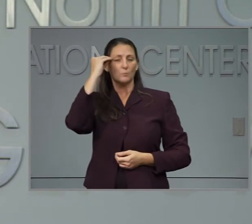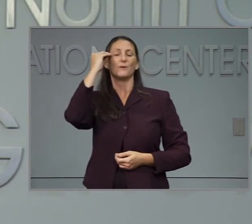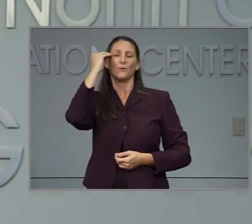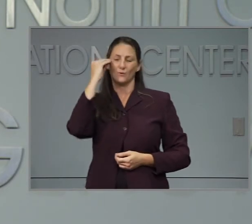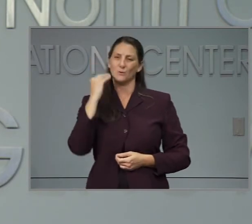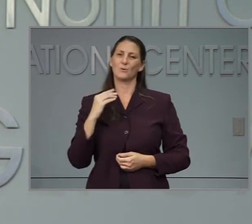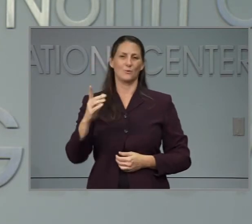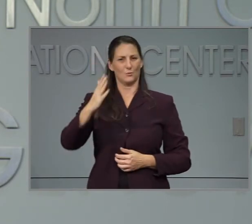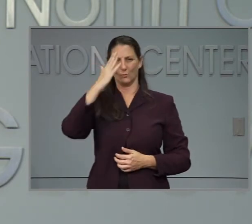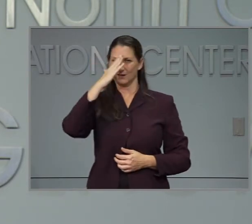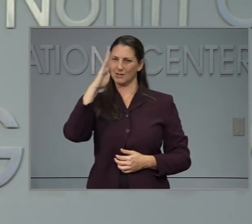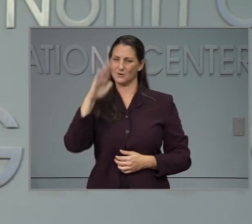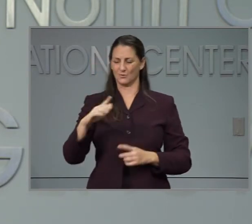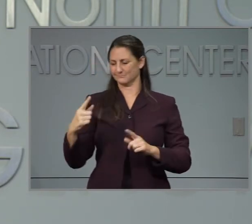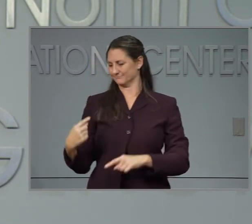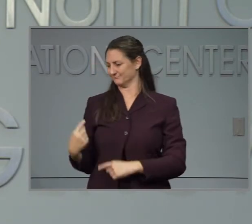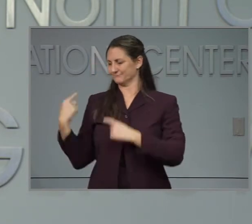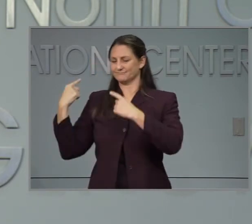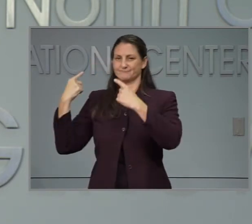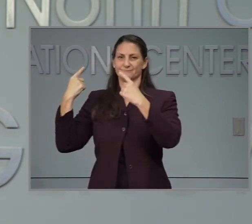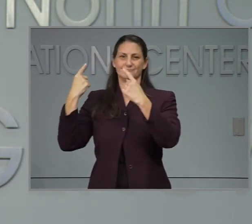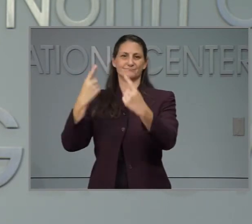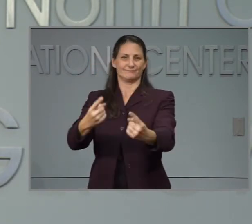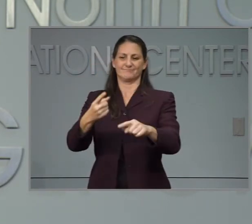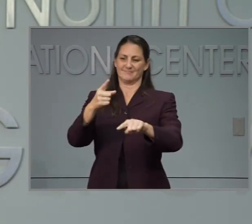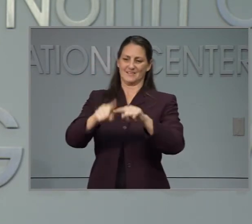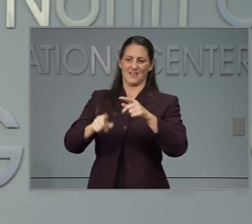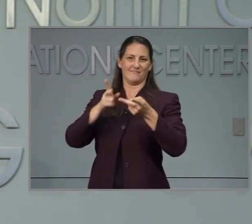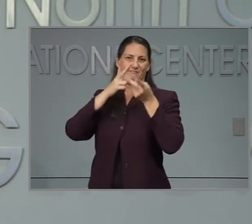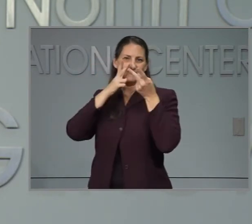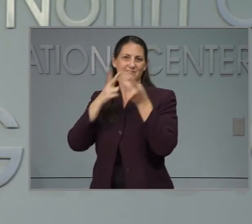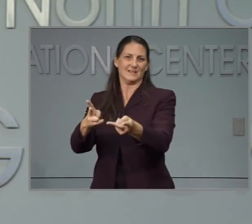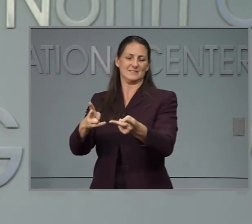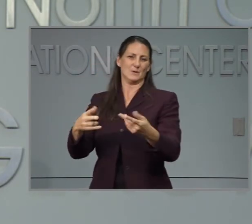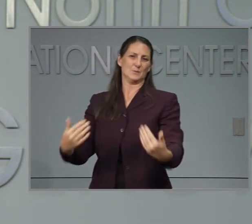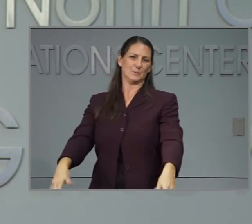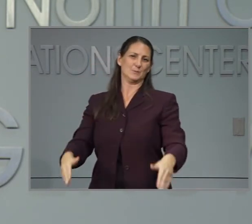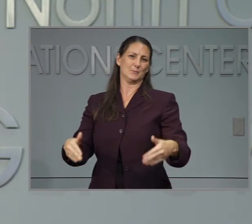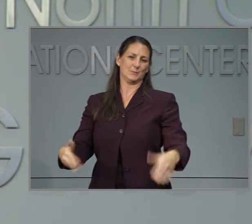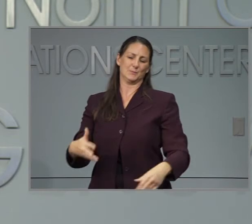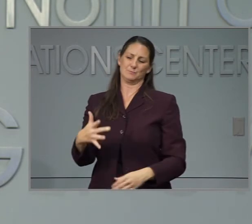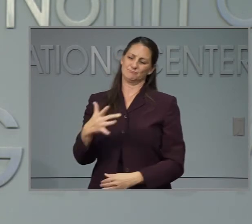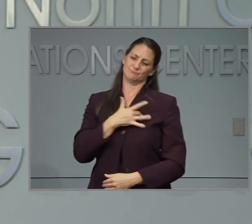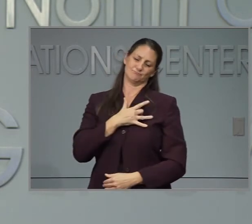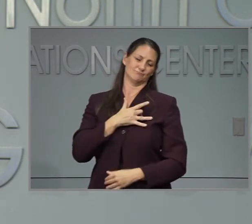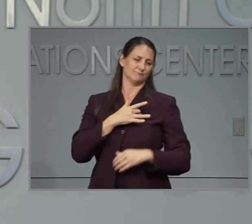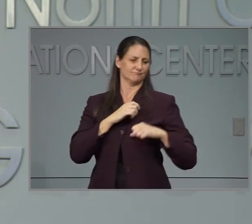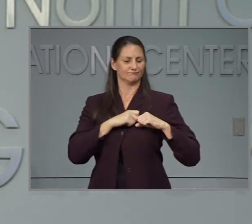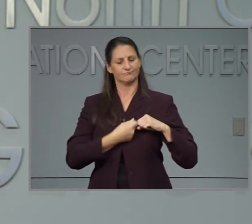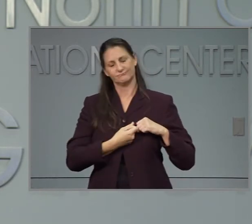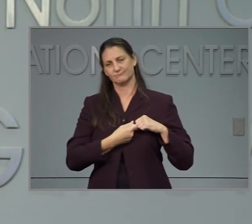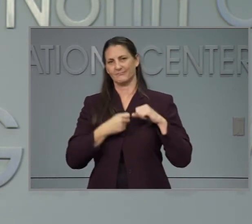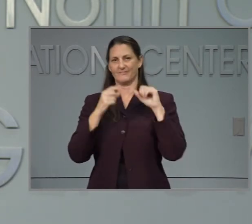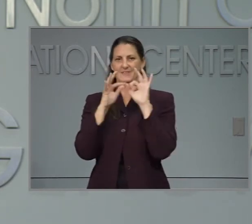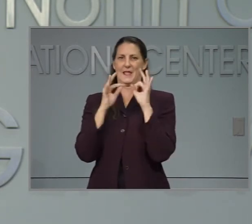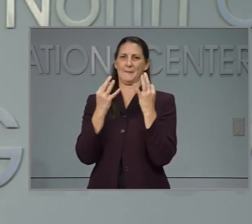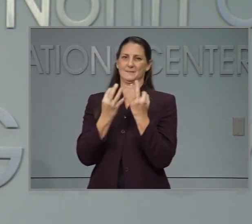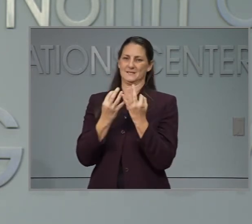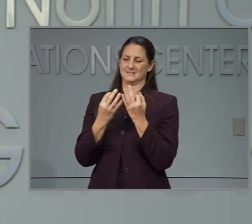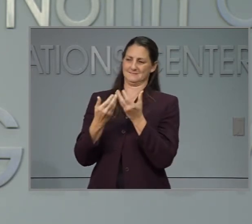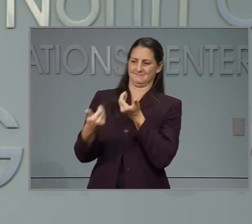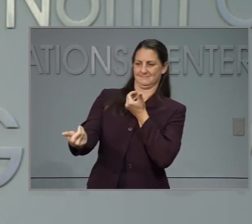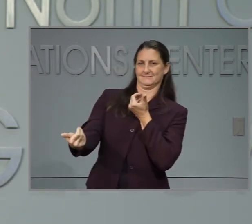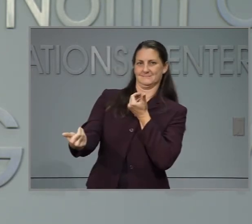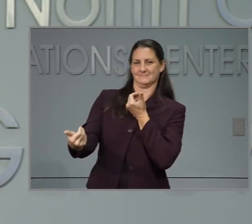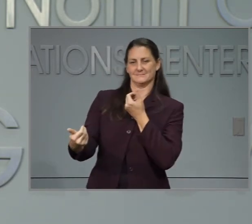separación ha sido tan difícil para las familias. También sabemos que es importante proteger a los